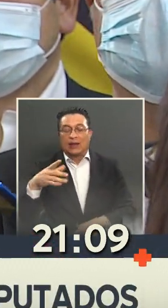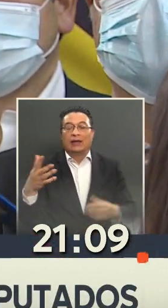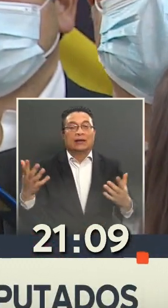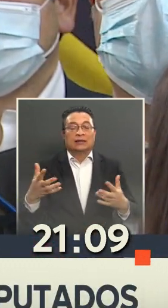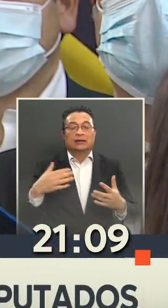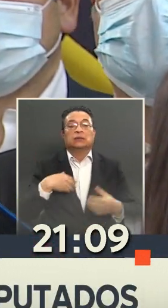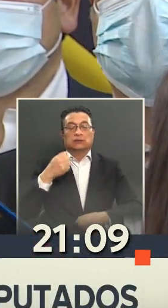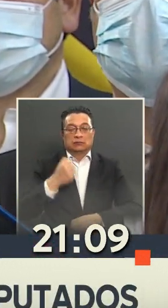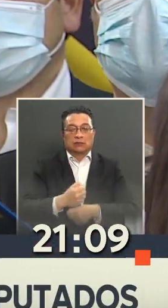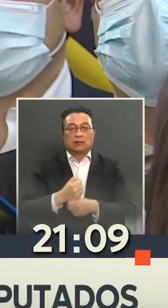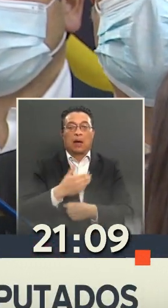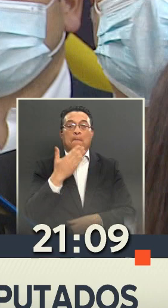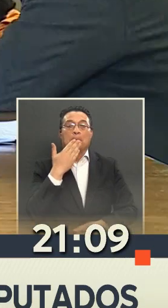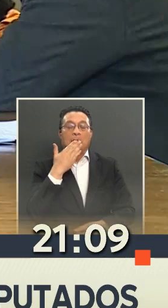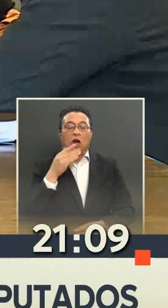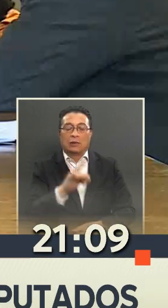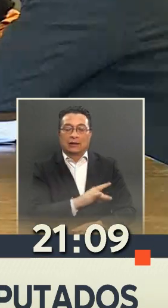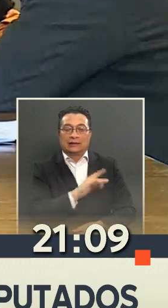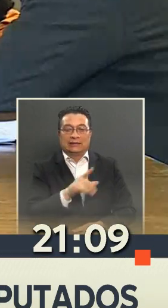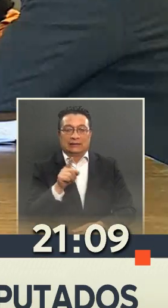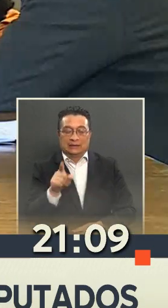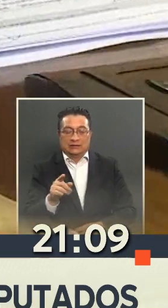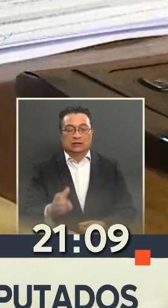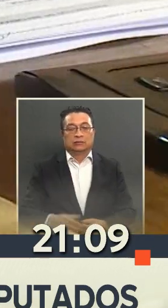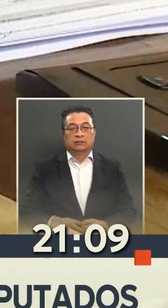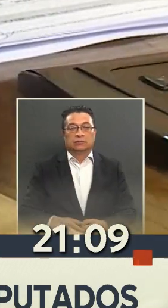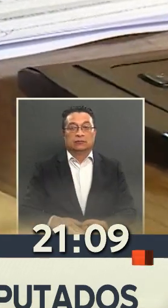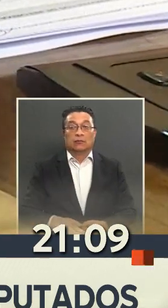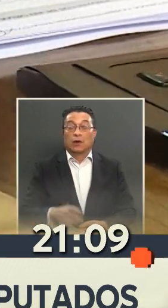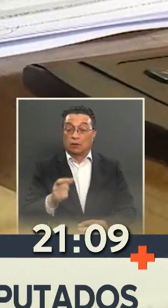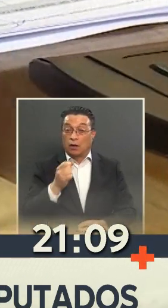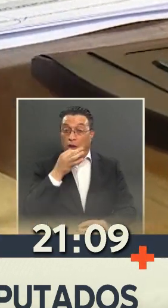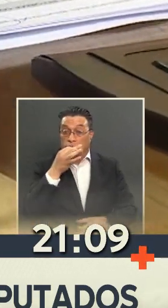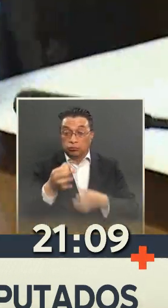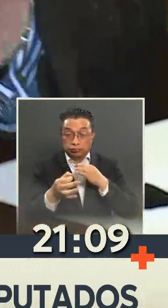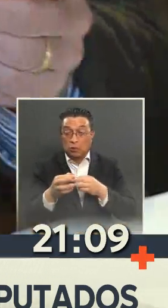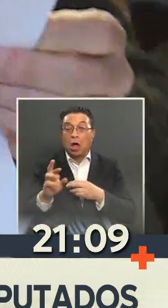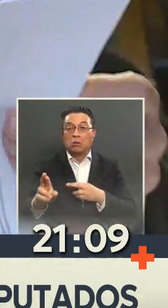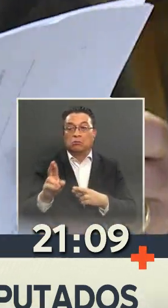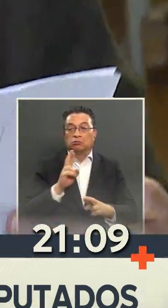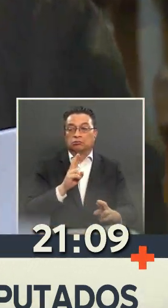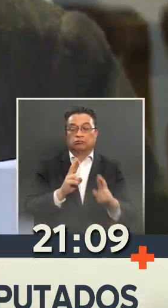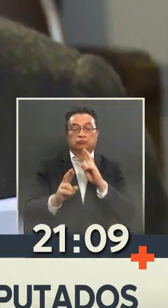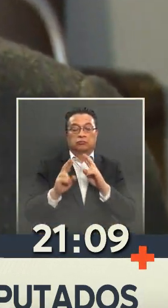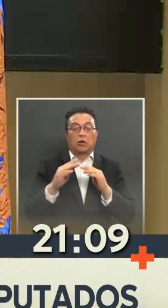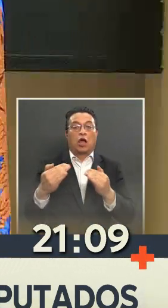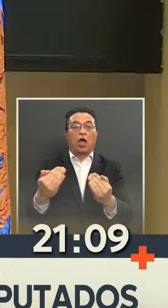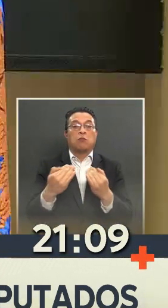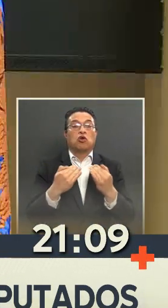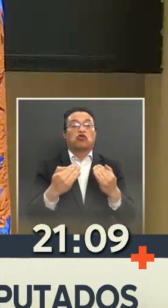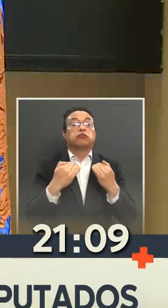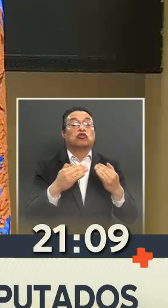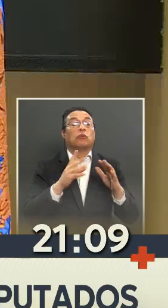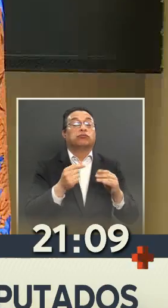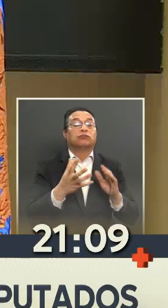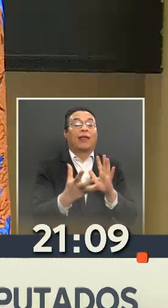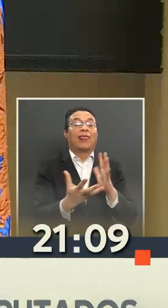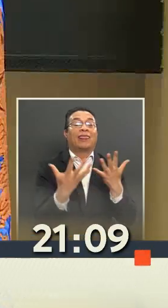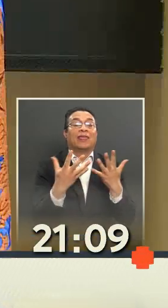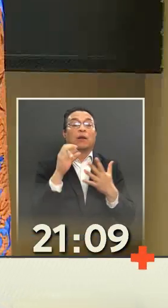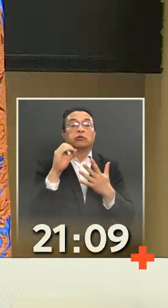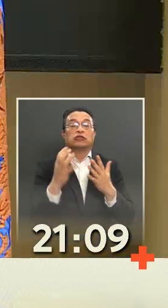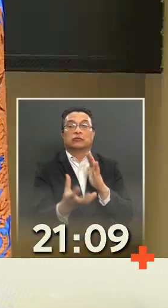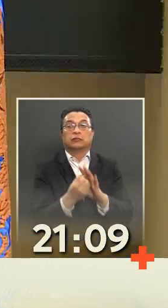haciendo lo mejor para el país, y eso es lo que voy a hacer. Advertencias que encontraron respuesta entre quienes apoyan los retiros. Y yo espero que no